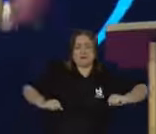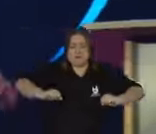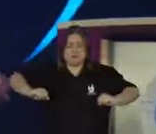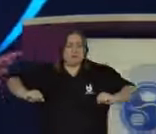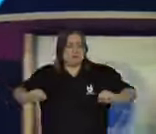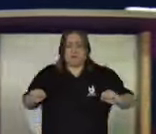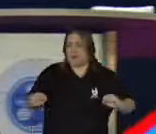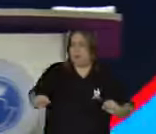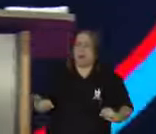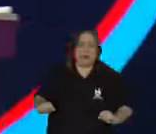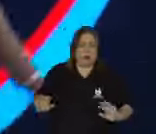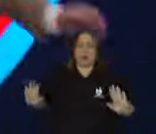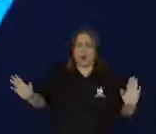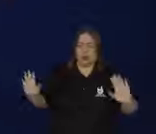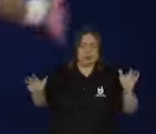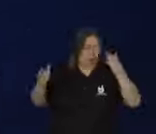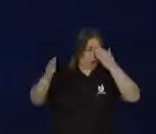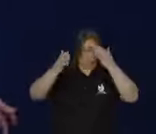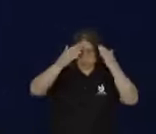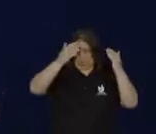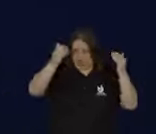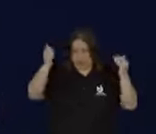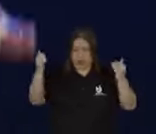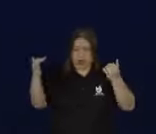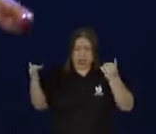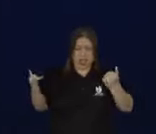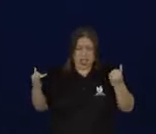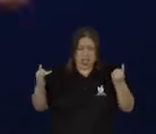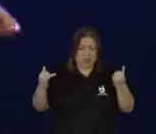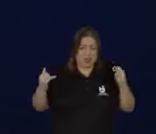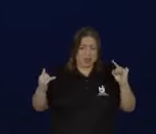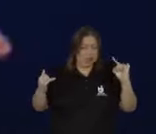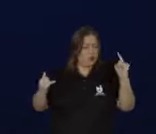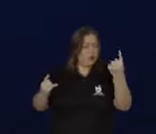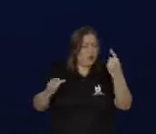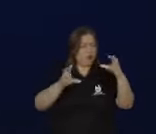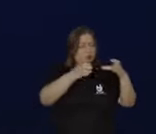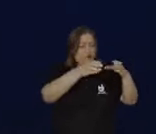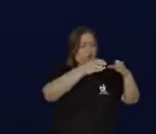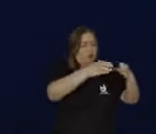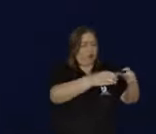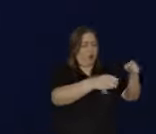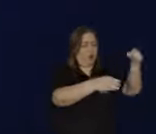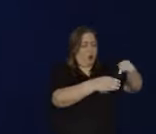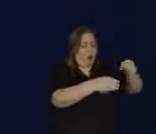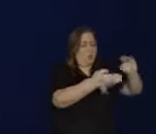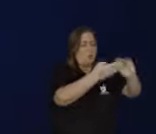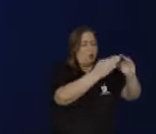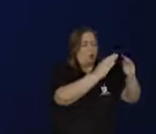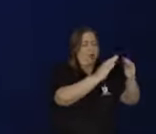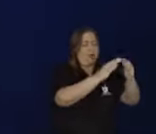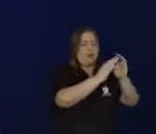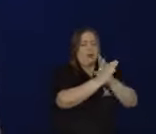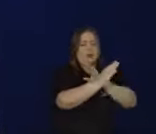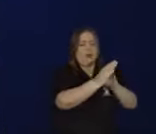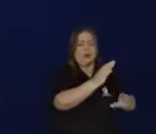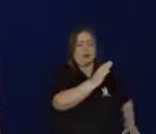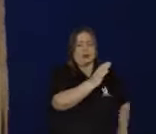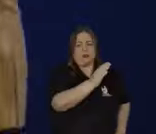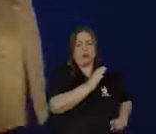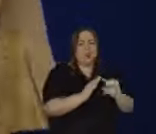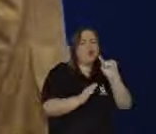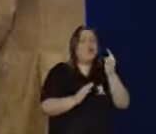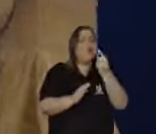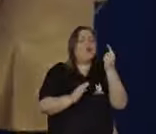si uno profetiza, se olvidaron de todo eso y dijeron: somos un solo pueblo. Hoy la Biblia ya lo decía, somos un